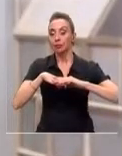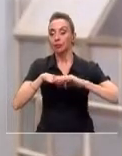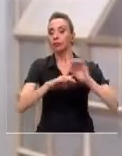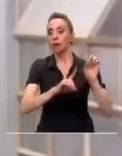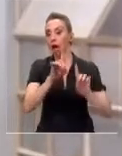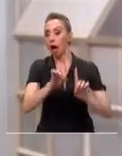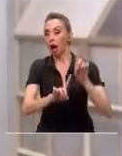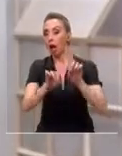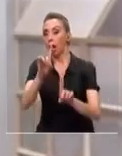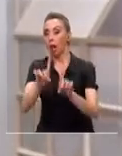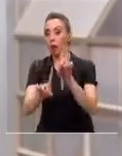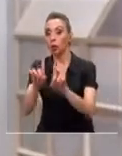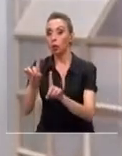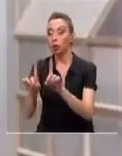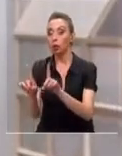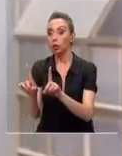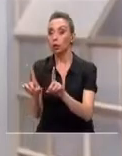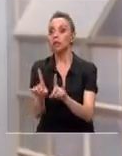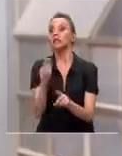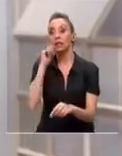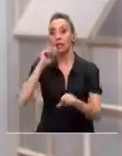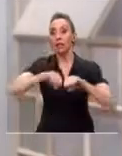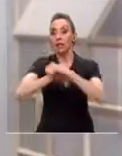En algunos casos que estamos hablando de